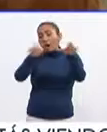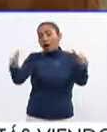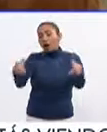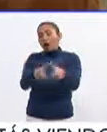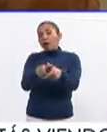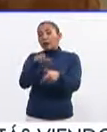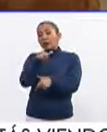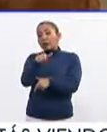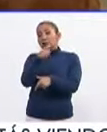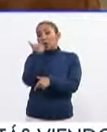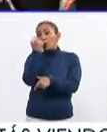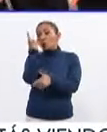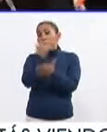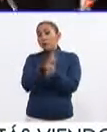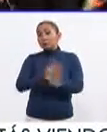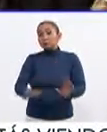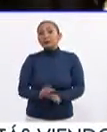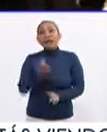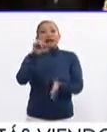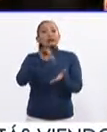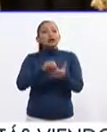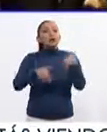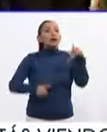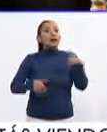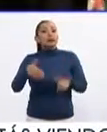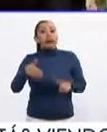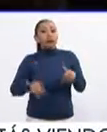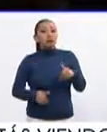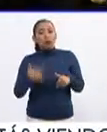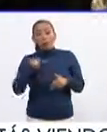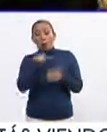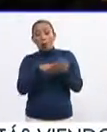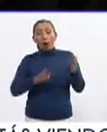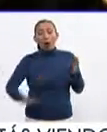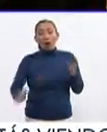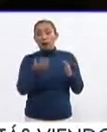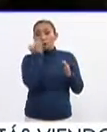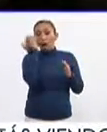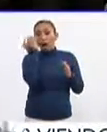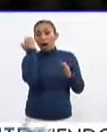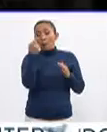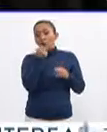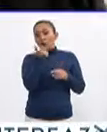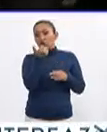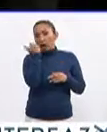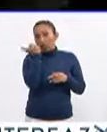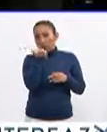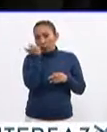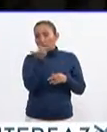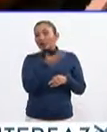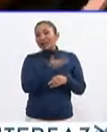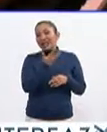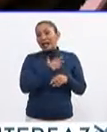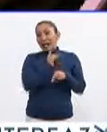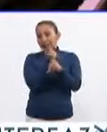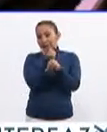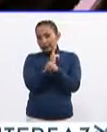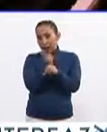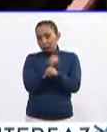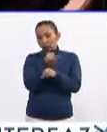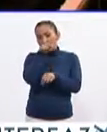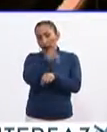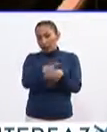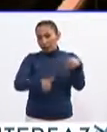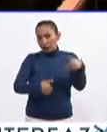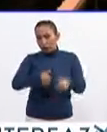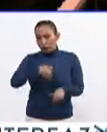grupo de 16 alumnos. El Centro Teatral es un espacio académico de matrícula reducida. Cuenta con una licenciatura que